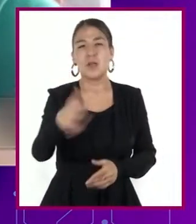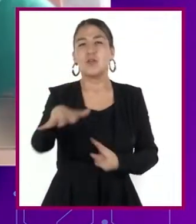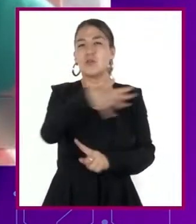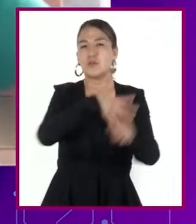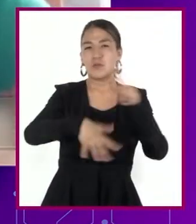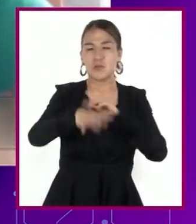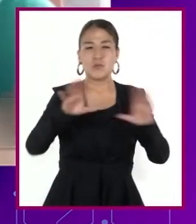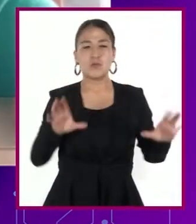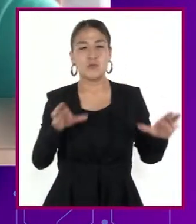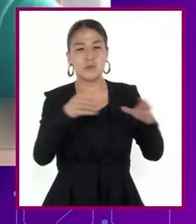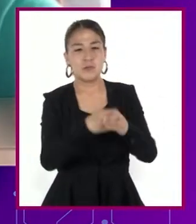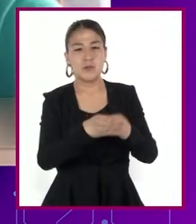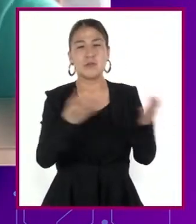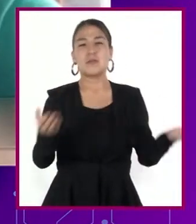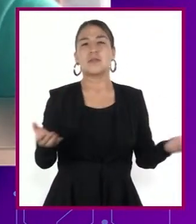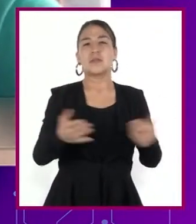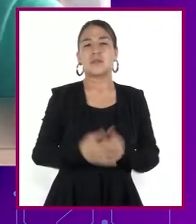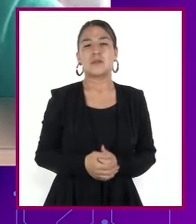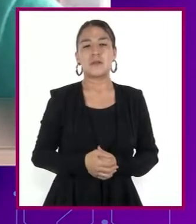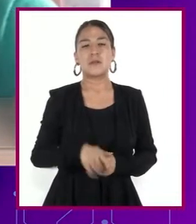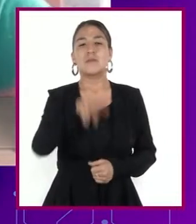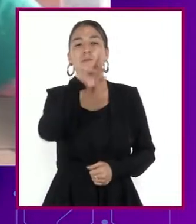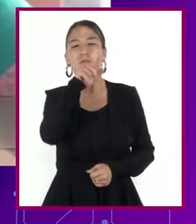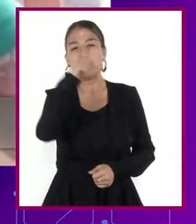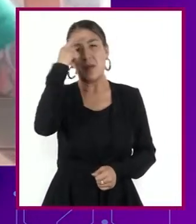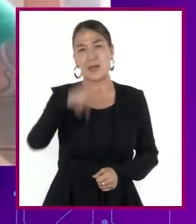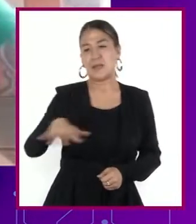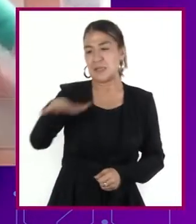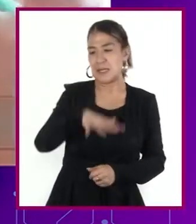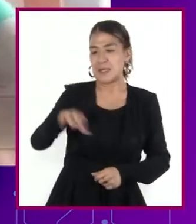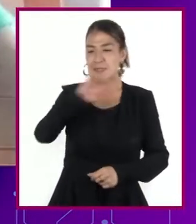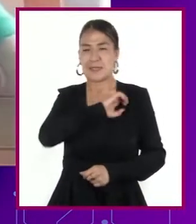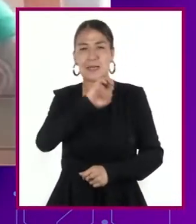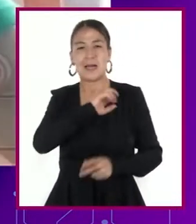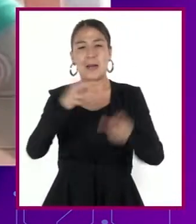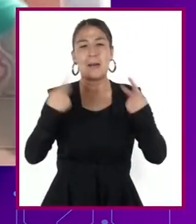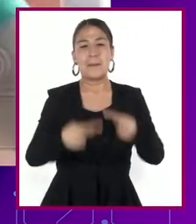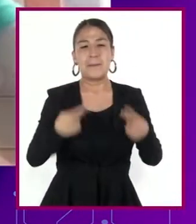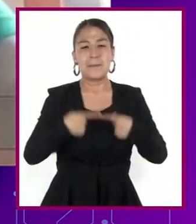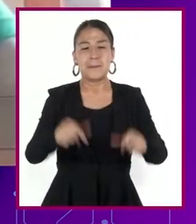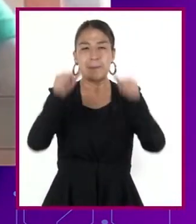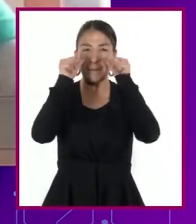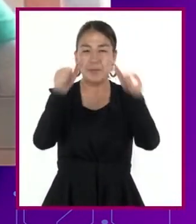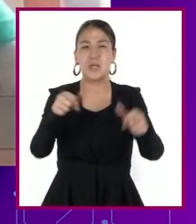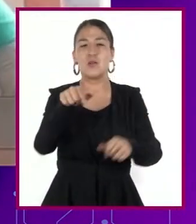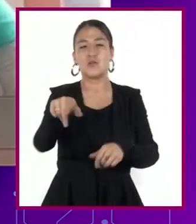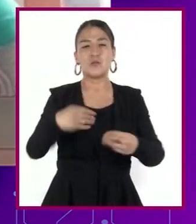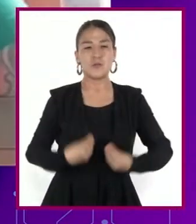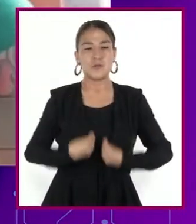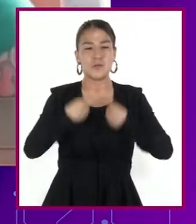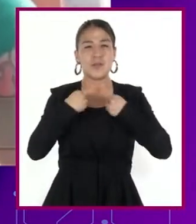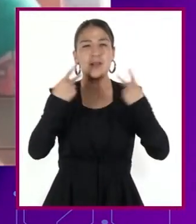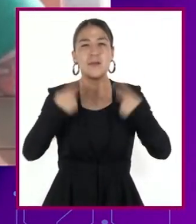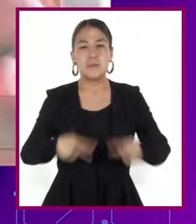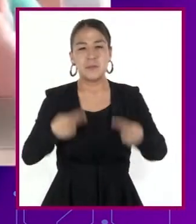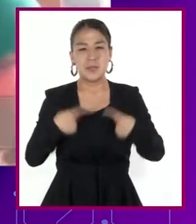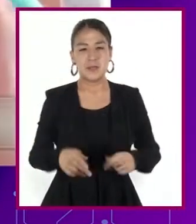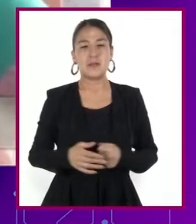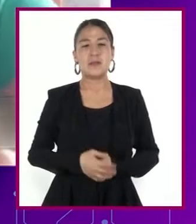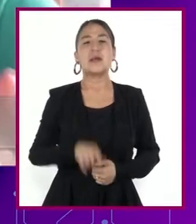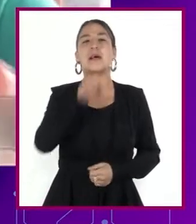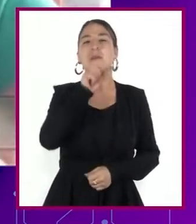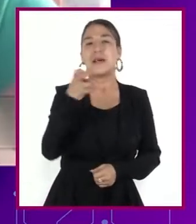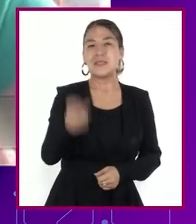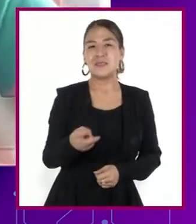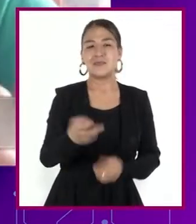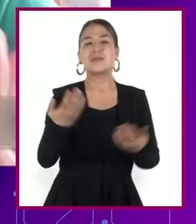colectivo, que nos preocupemos también por querer a las personas, ¿no? El aprecio, apreciar la vida de una persona. Y eso es